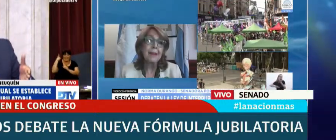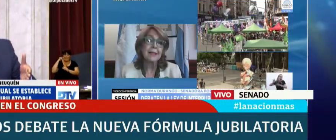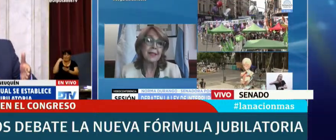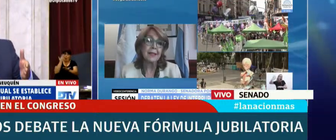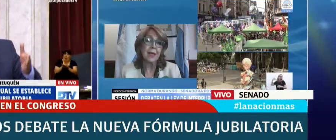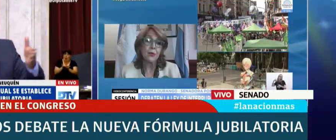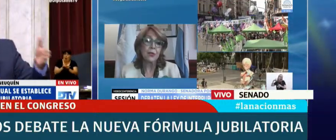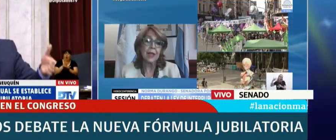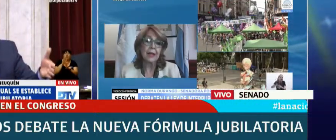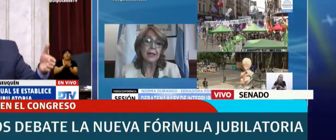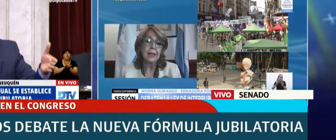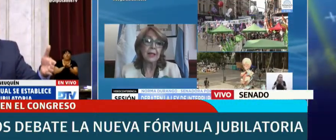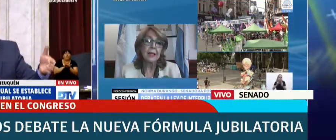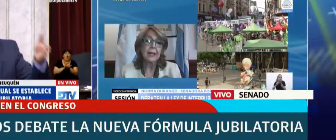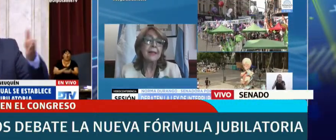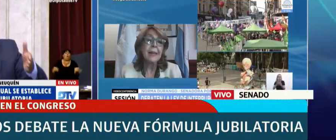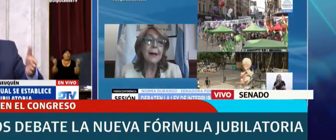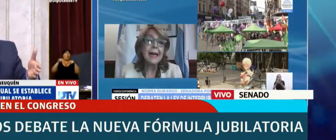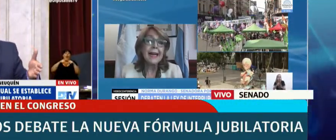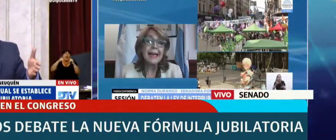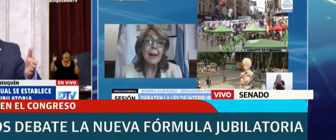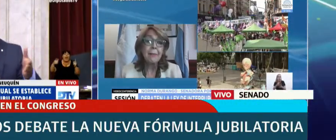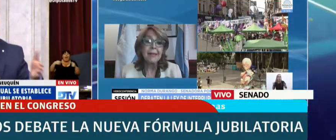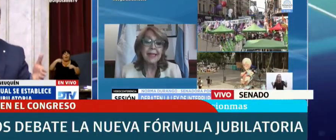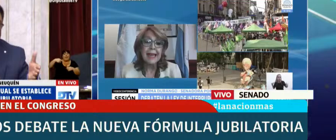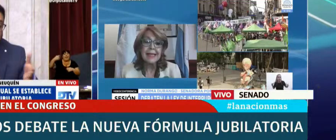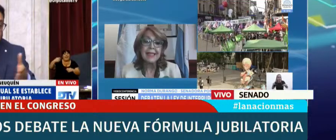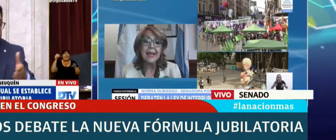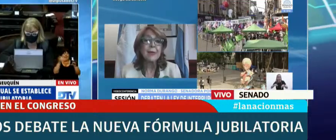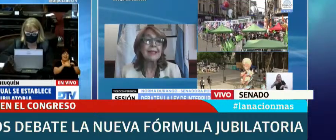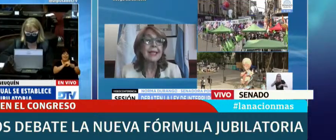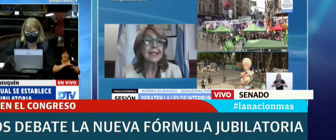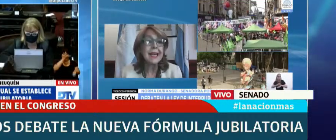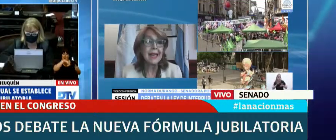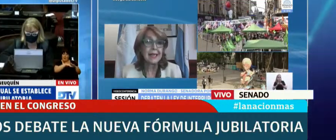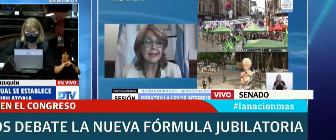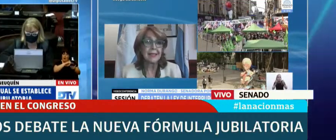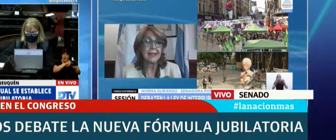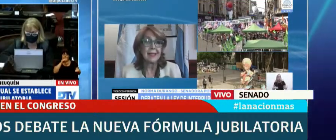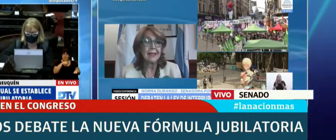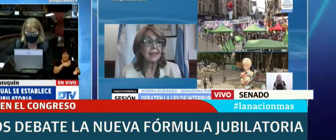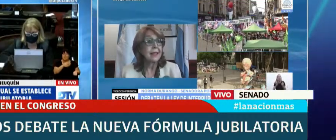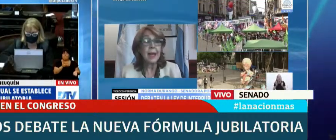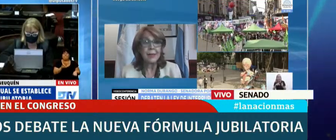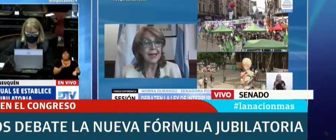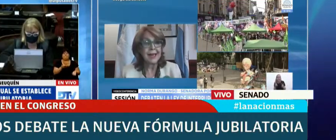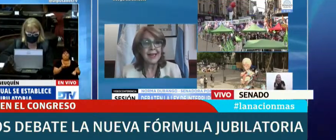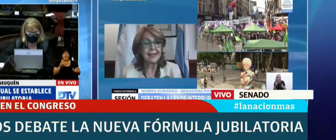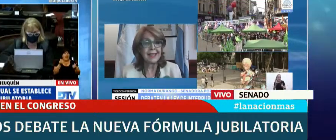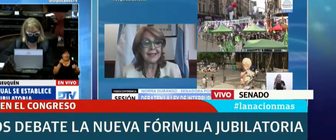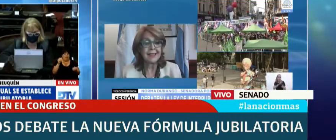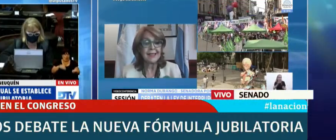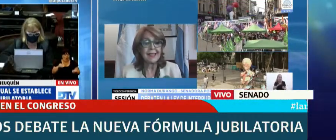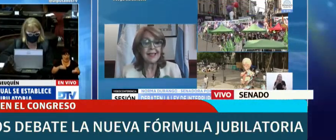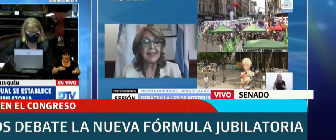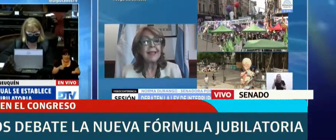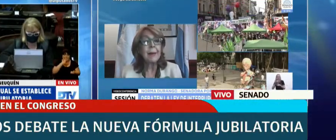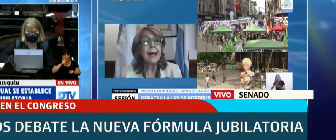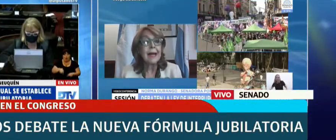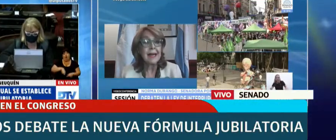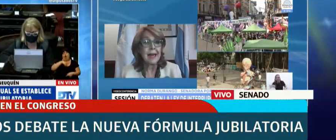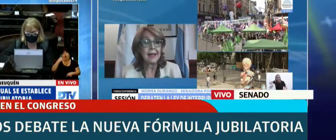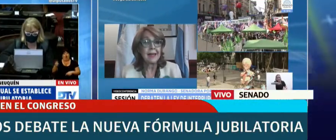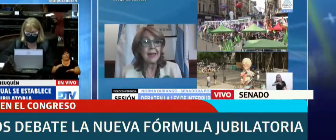sentir tienen el plan de vacunación en marcha comenzó hoy con una vacuna polémica ahora vamos a ver un templo en el propio ministro de esta gracia y